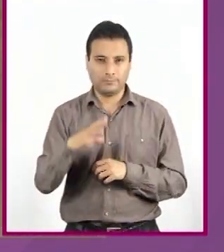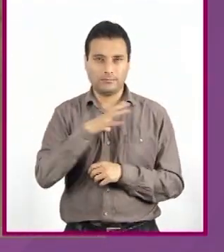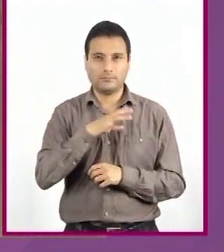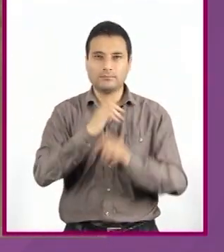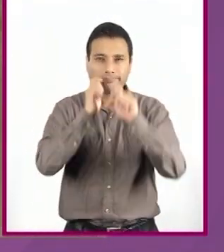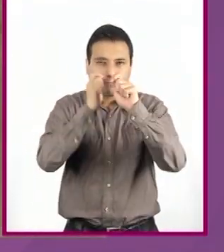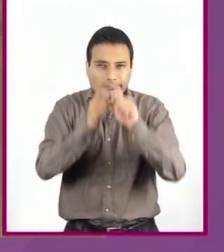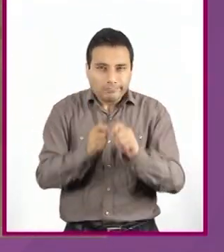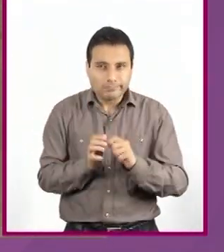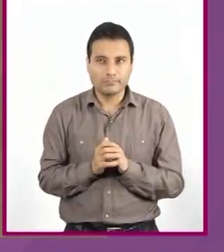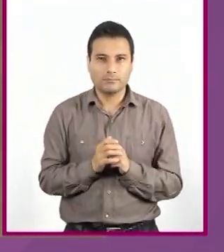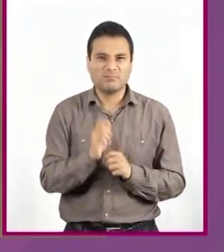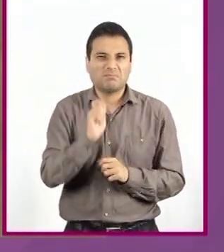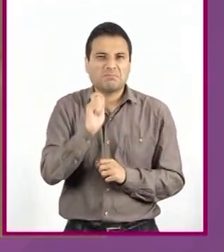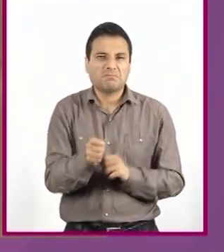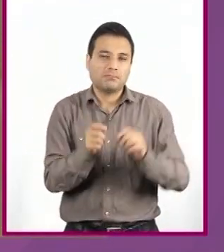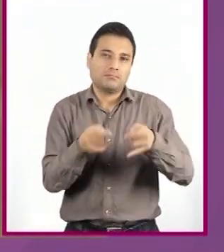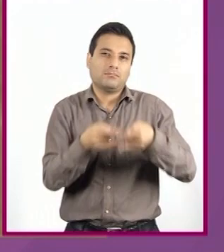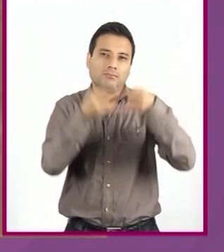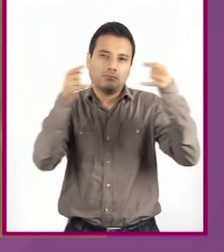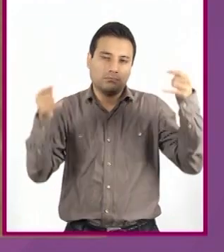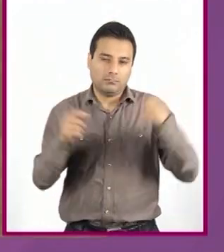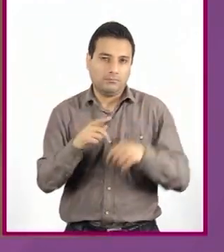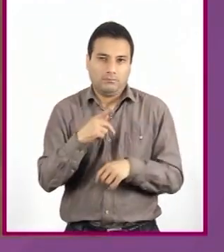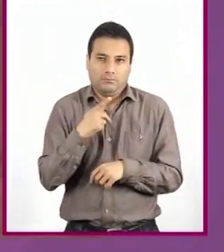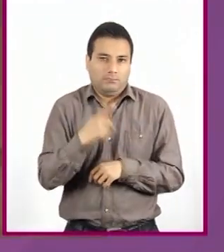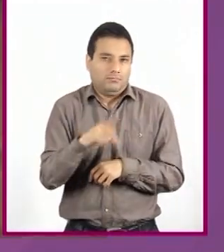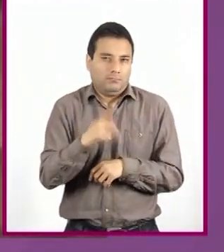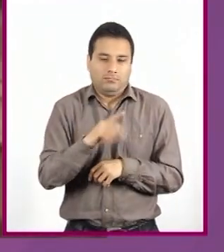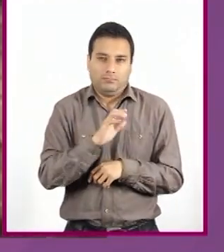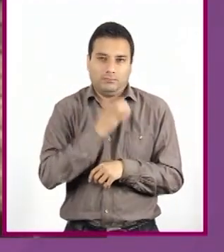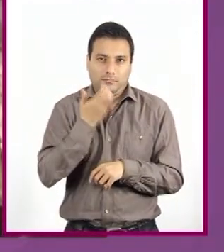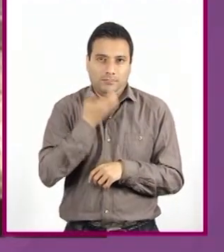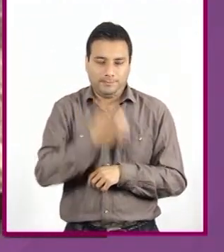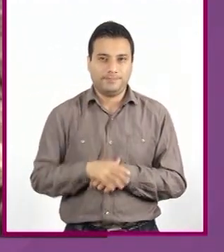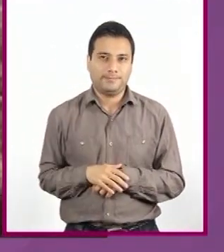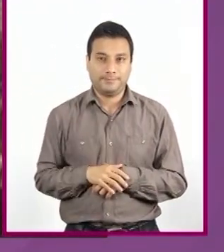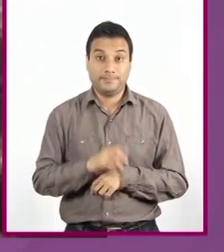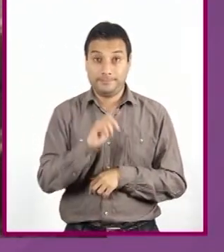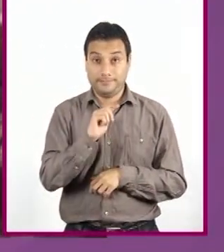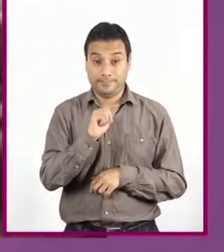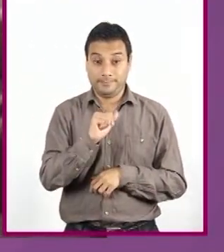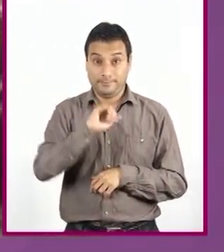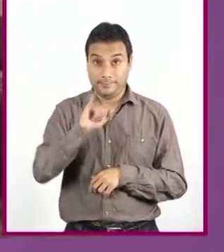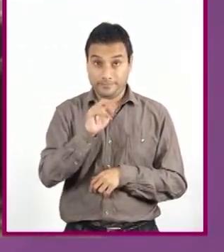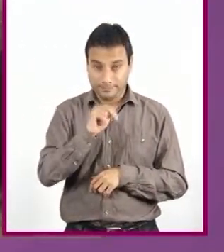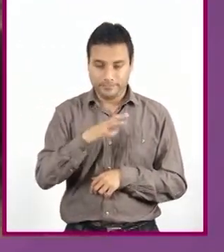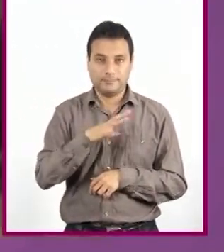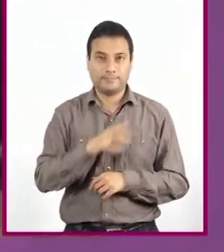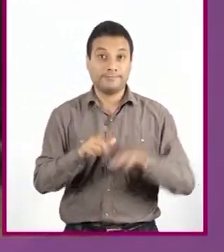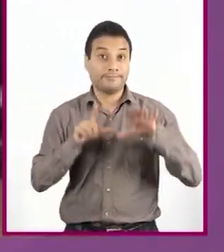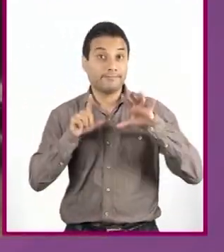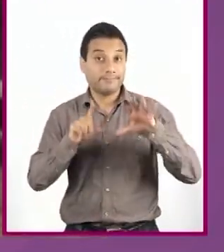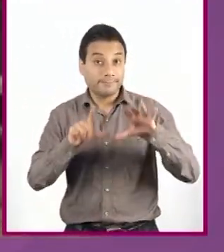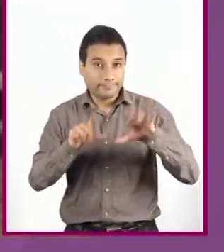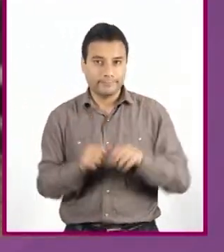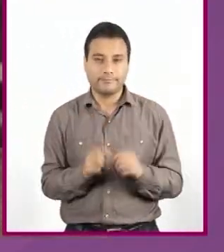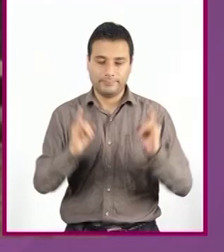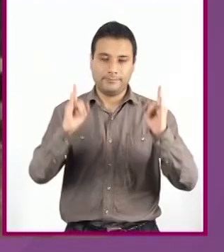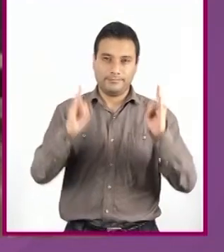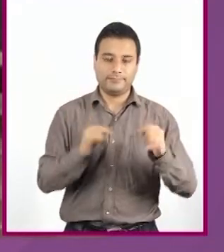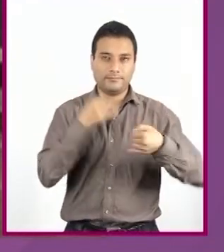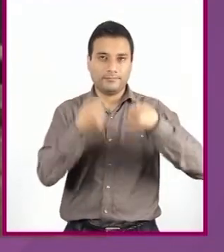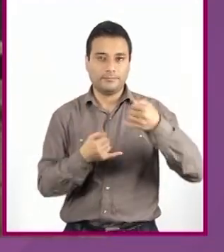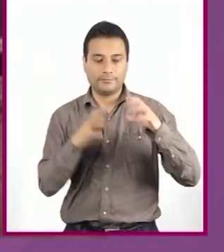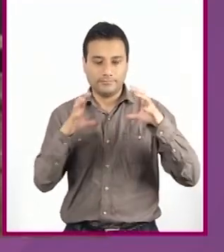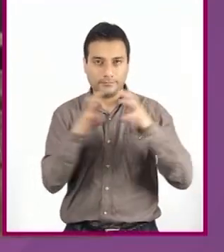que se representaron escenas de la vida del lugar. En el Tajín se han encontrado 17 canchas del juego de pelota, siendo